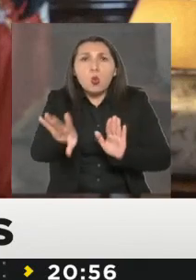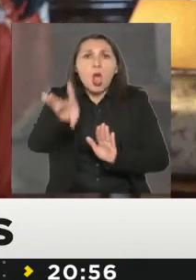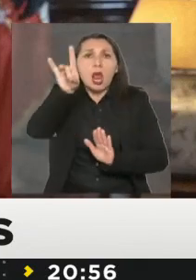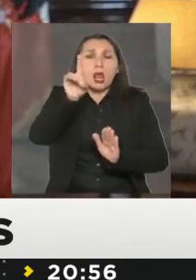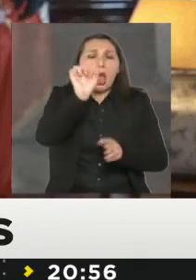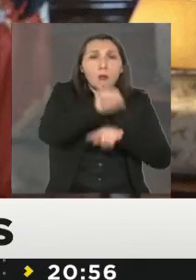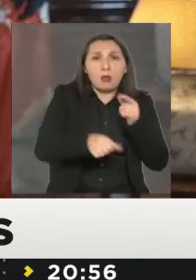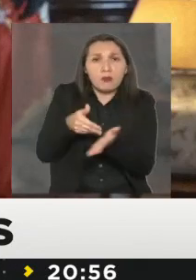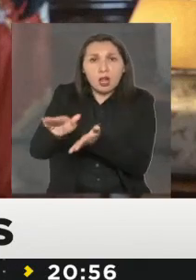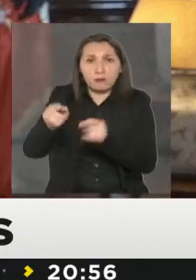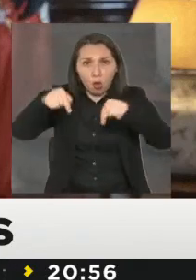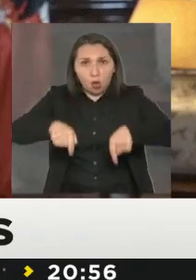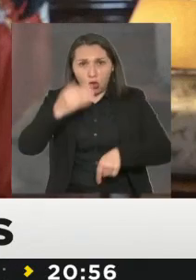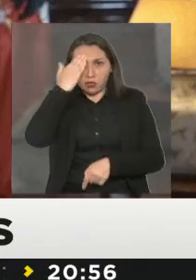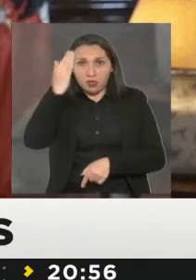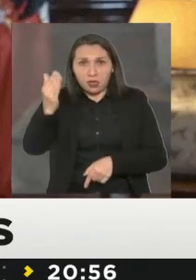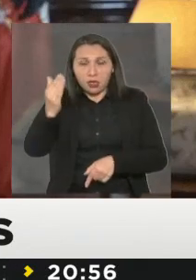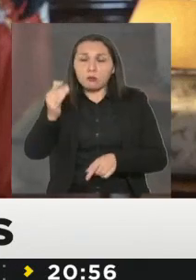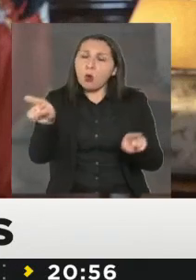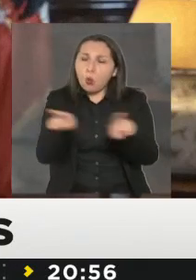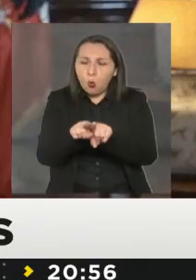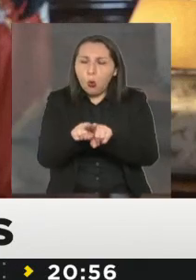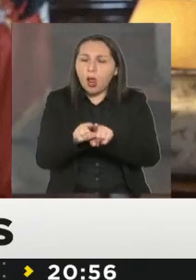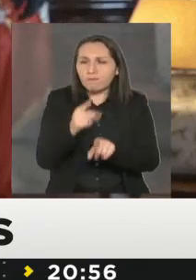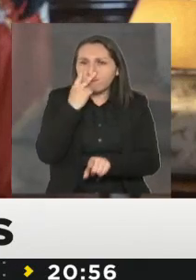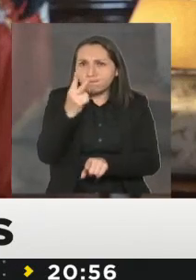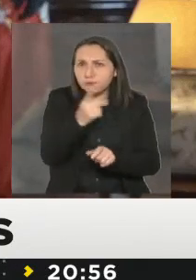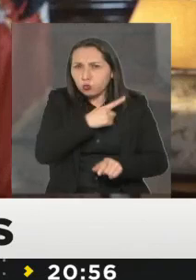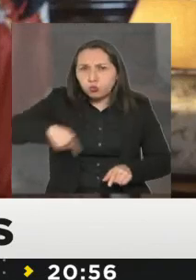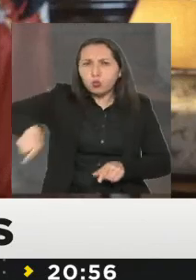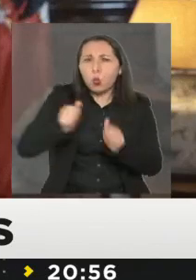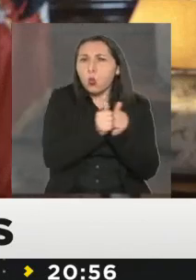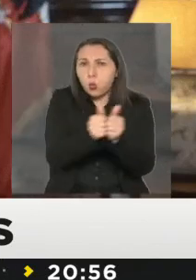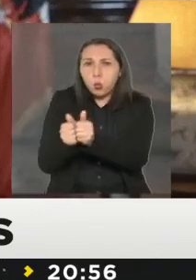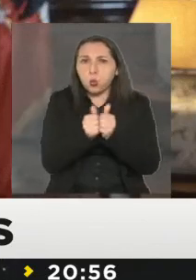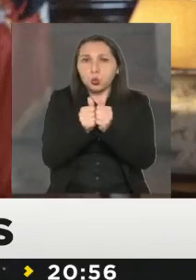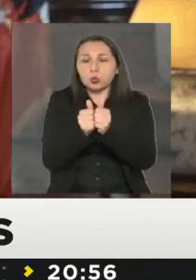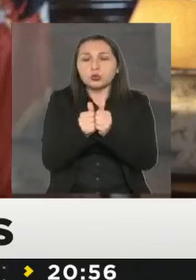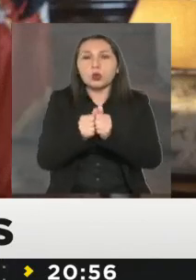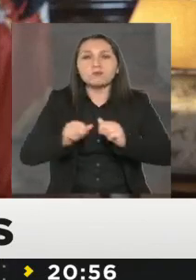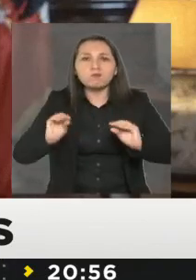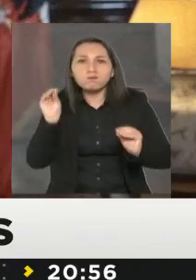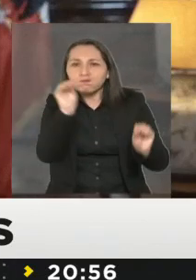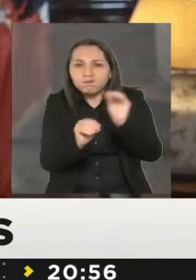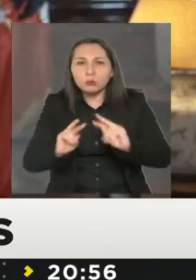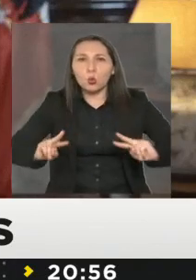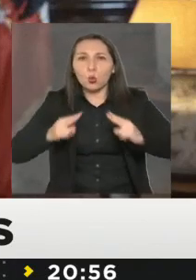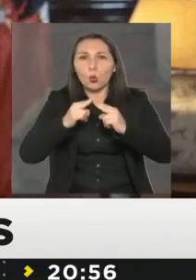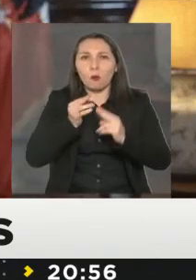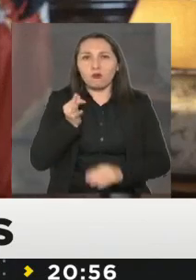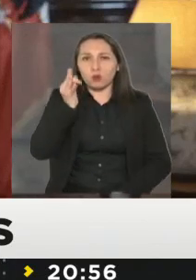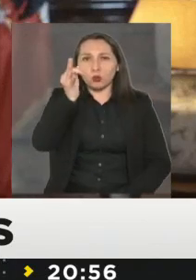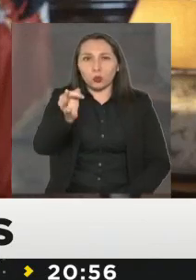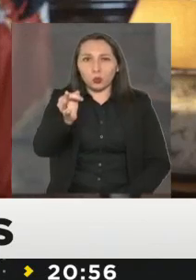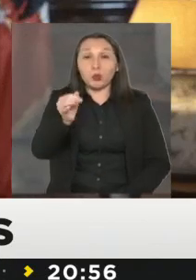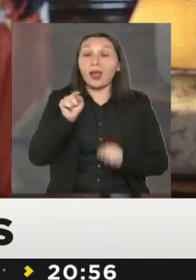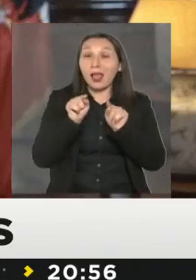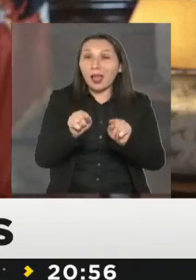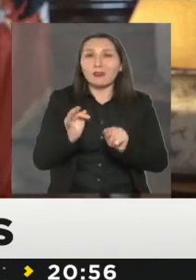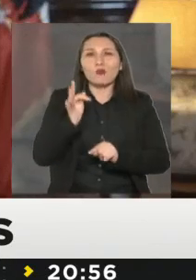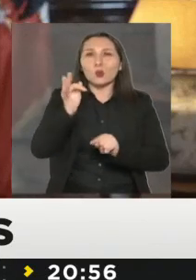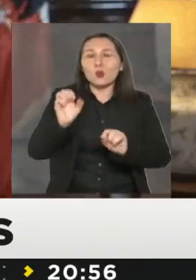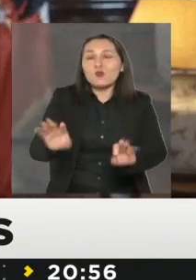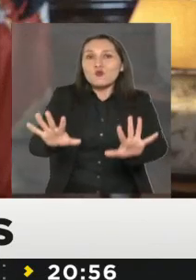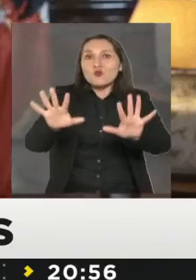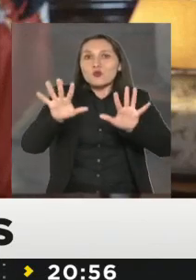tomado en el plebiscito de hoy a abordar juntos y unidos la construcción del futuro porque es un futuro